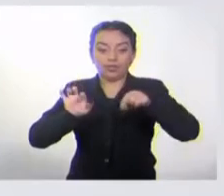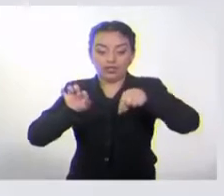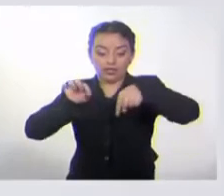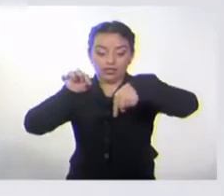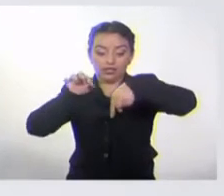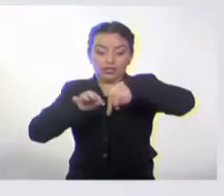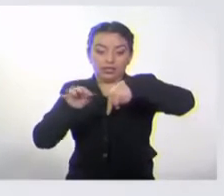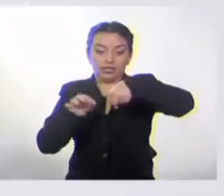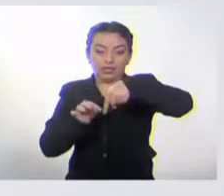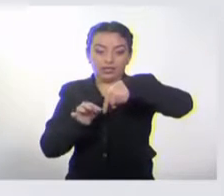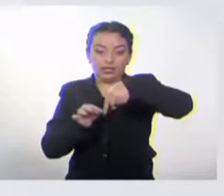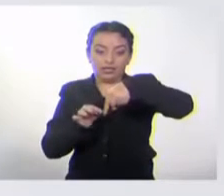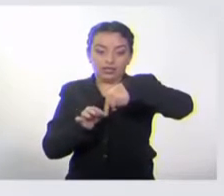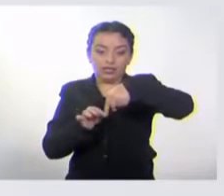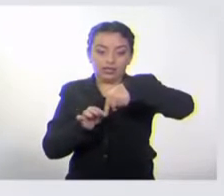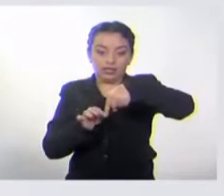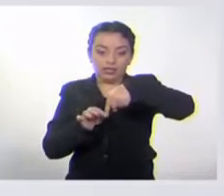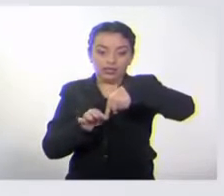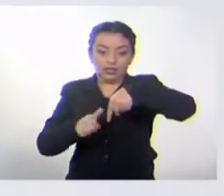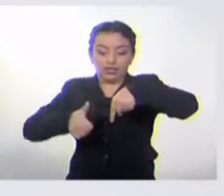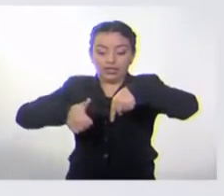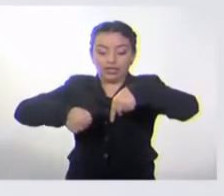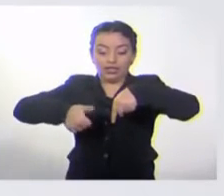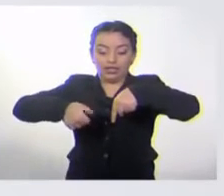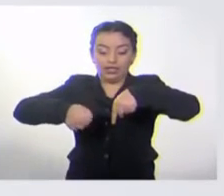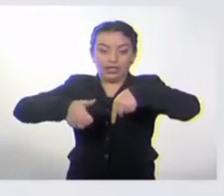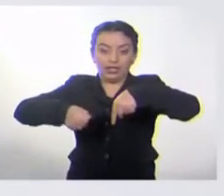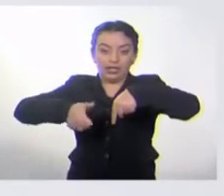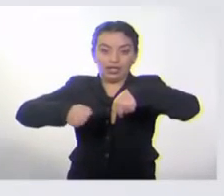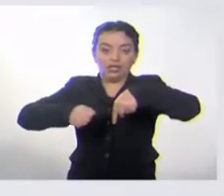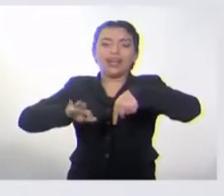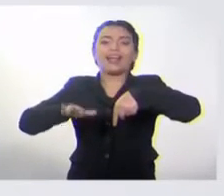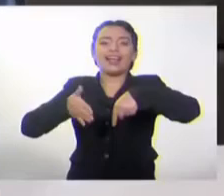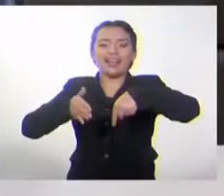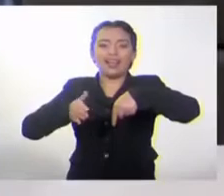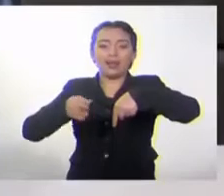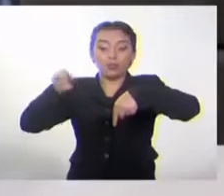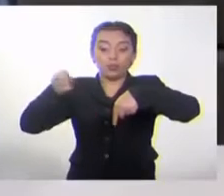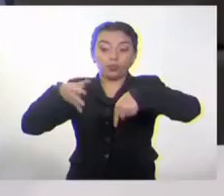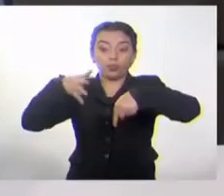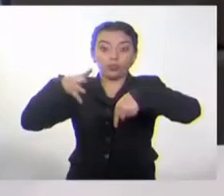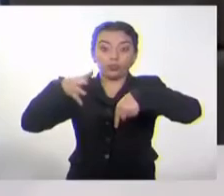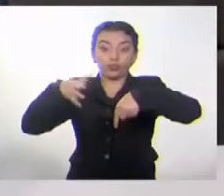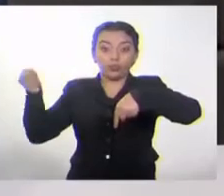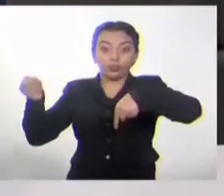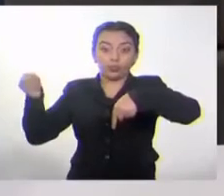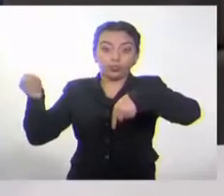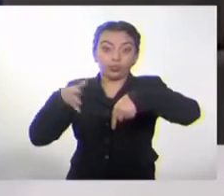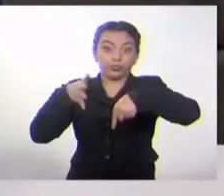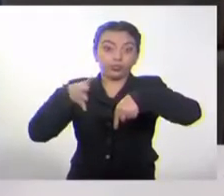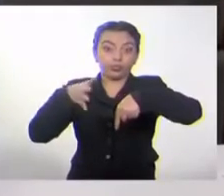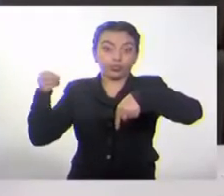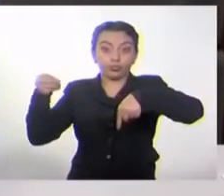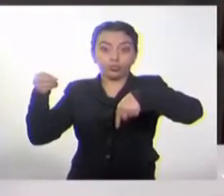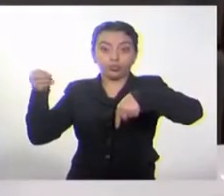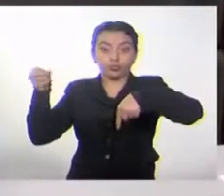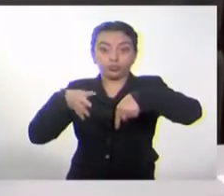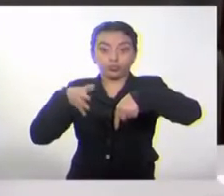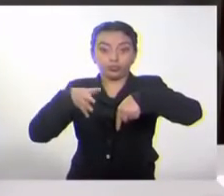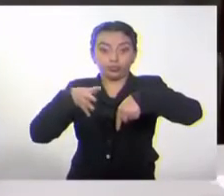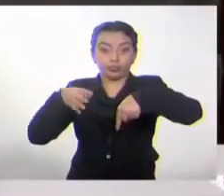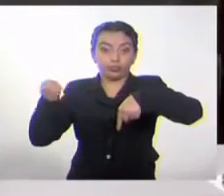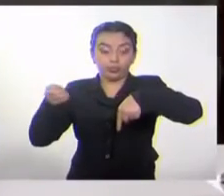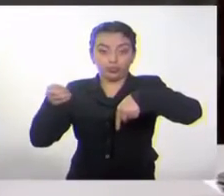ocasión un switch. Ya tenemos la conexión para el switch. Nuestro circuito necesita que